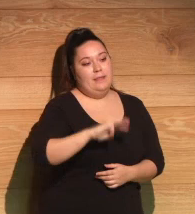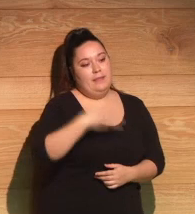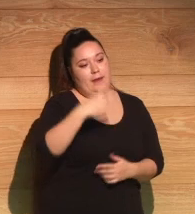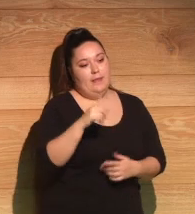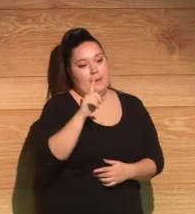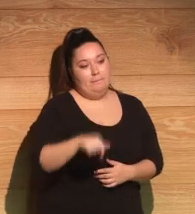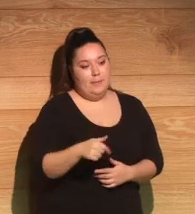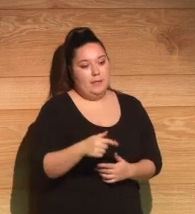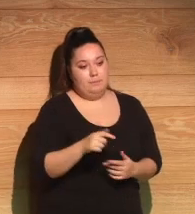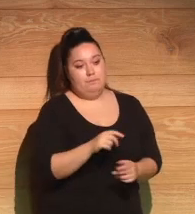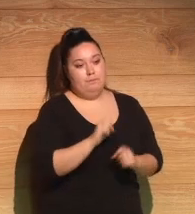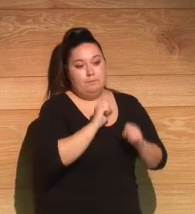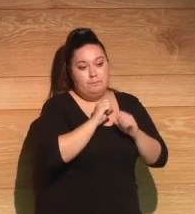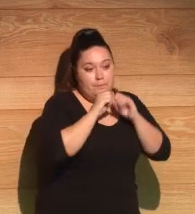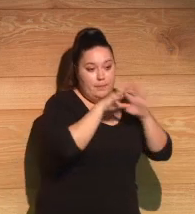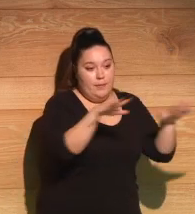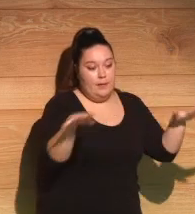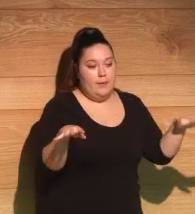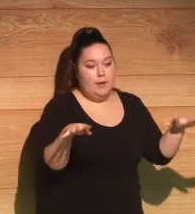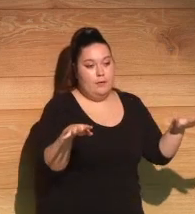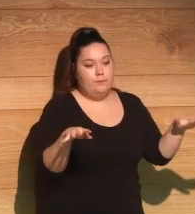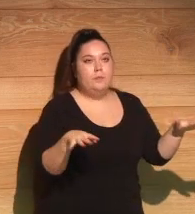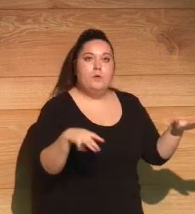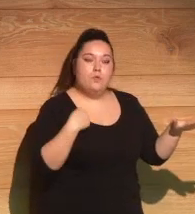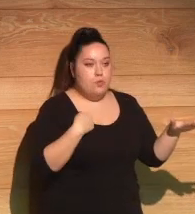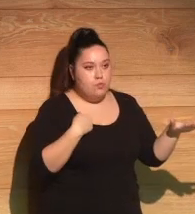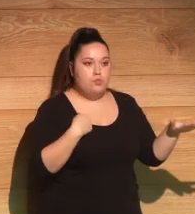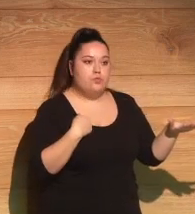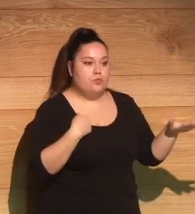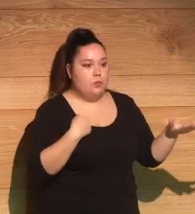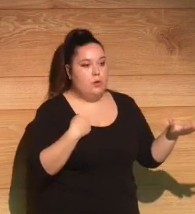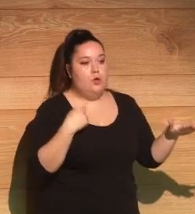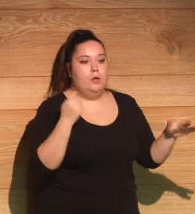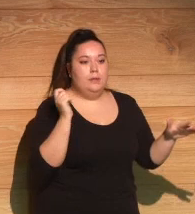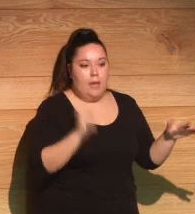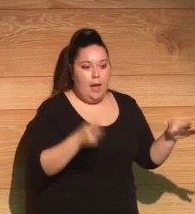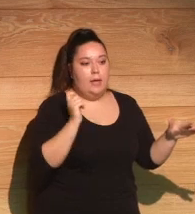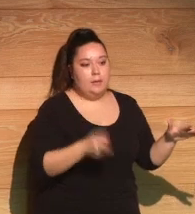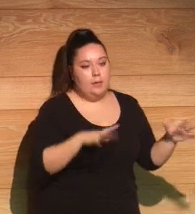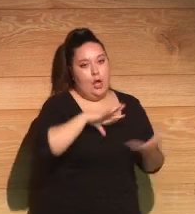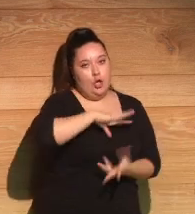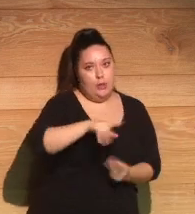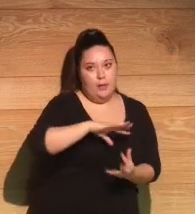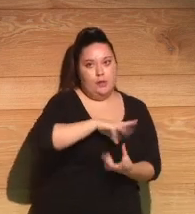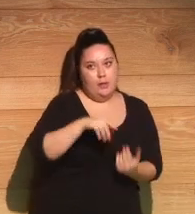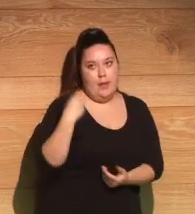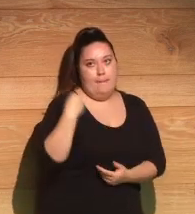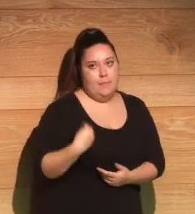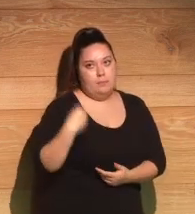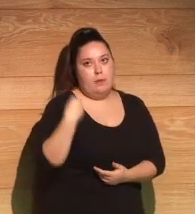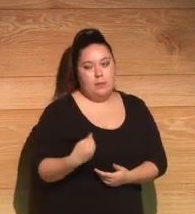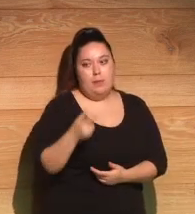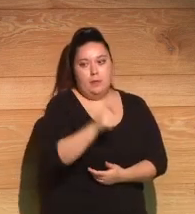por el monotema constante del breaking news, tantas personas han muerto, etcétera, ¿no?